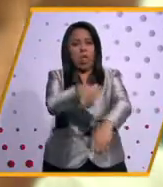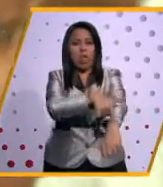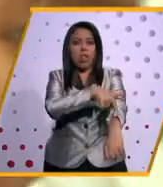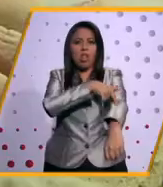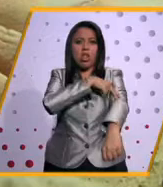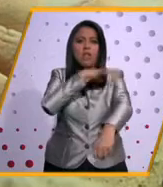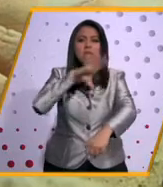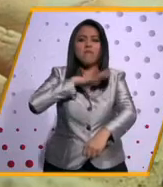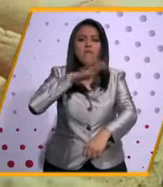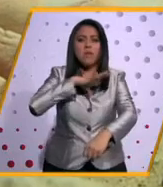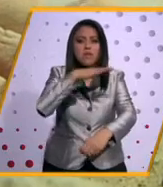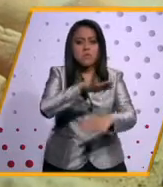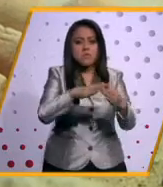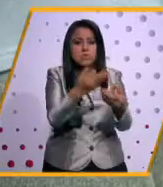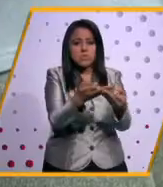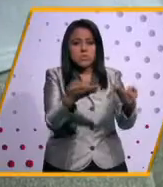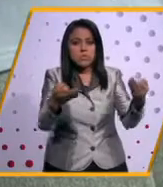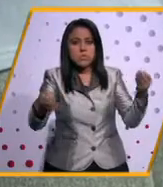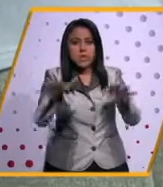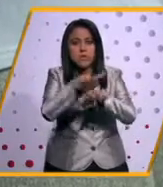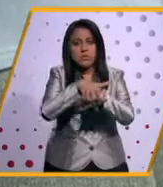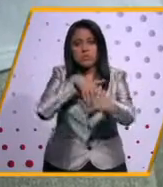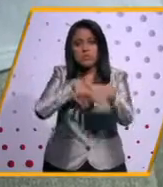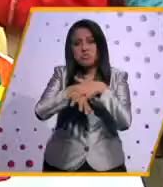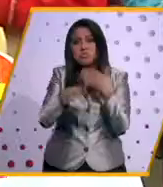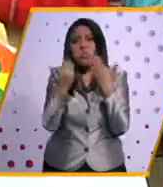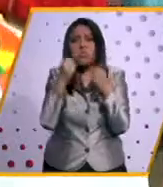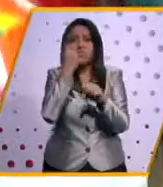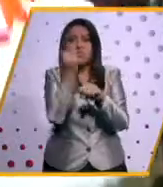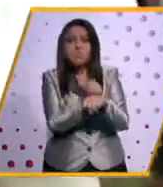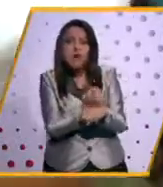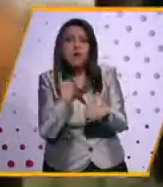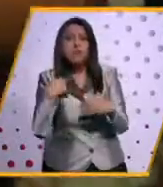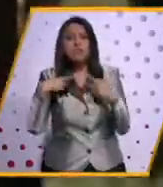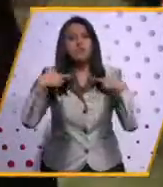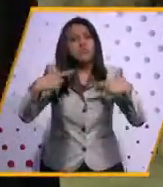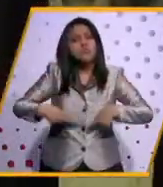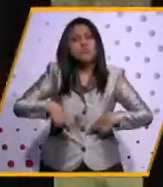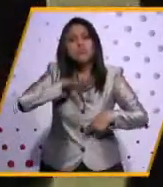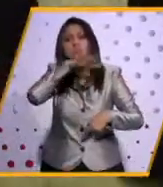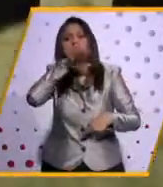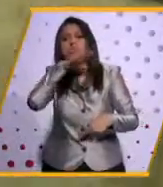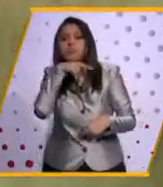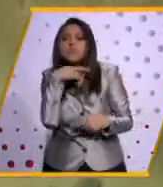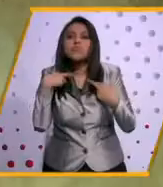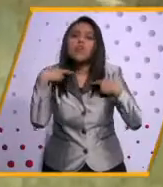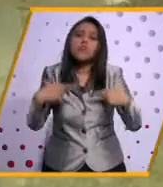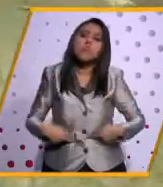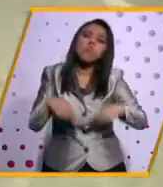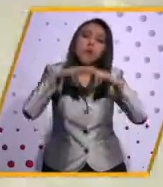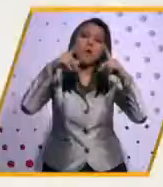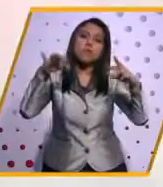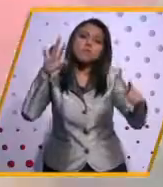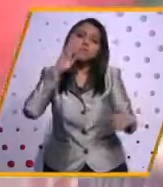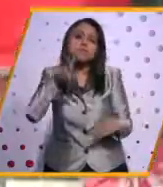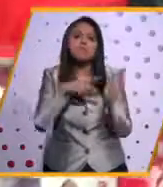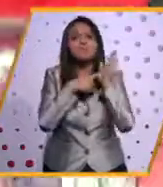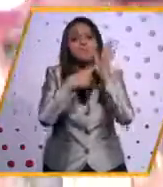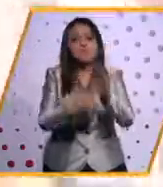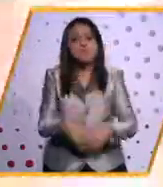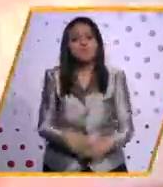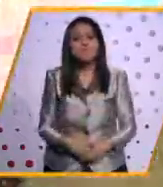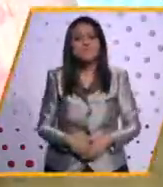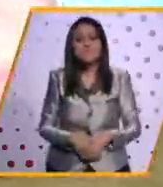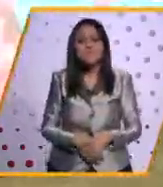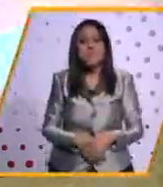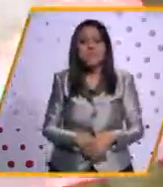sierra. Los pies descalzos, la ropa gastada y sucia, nos muestra un panorama de la vida diaria en estos lugares. Afortunadamente